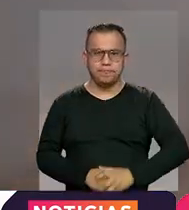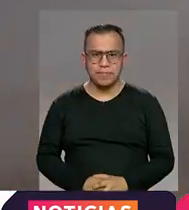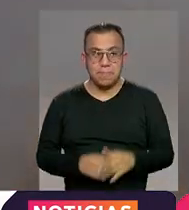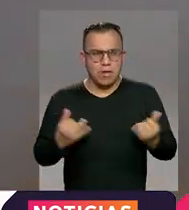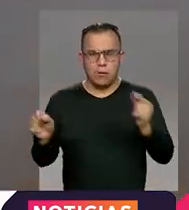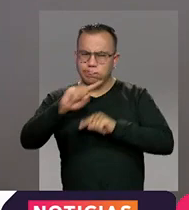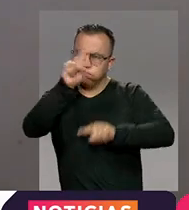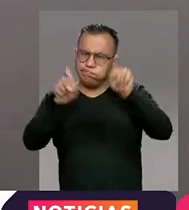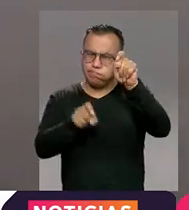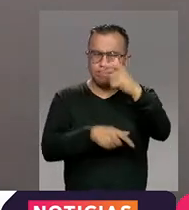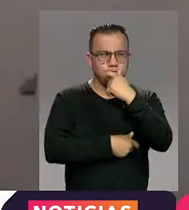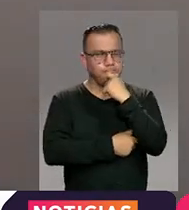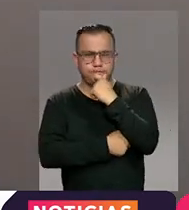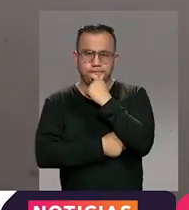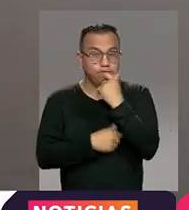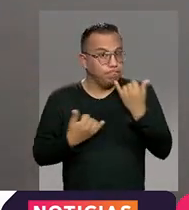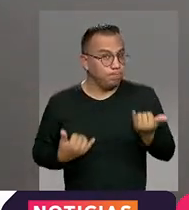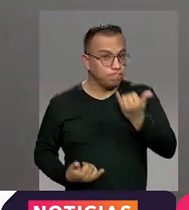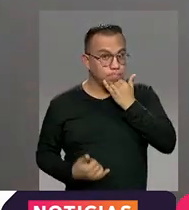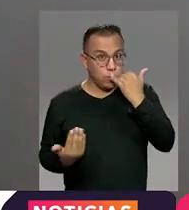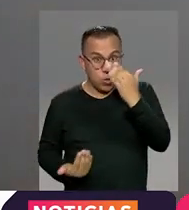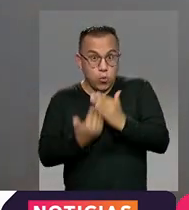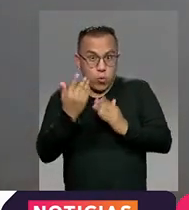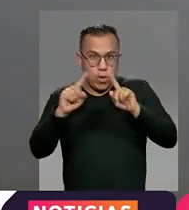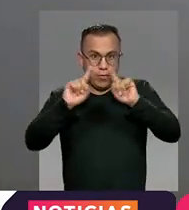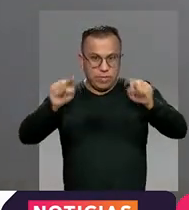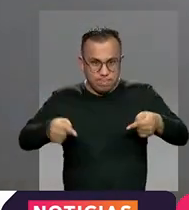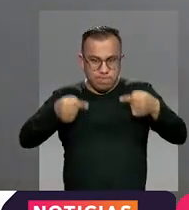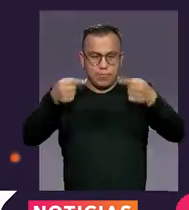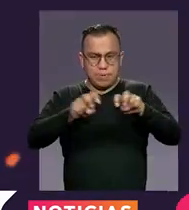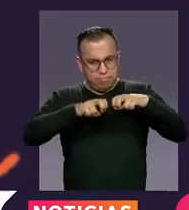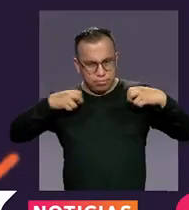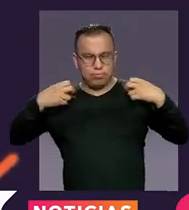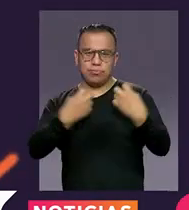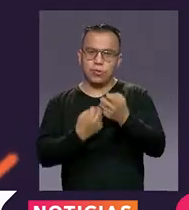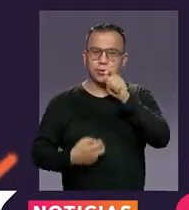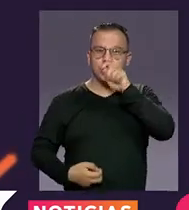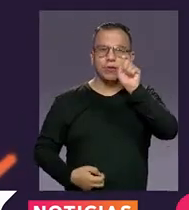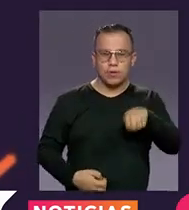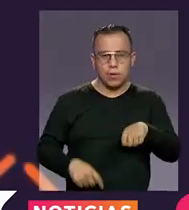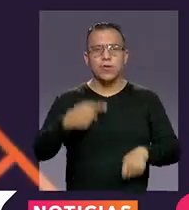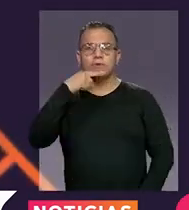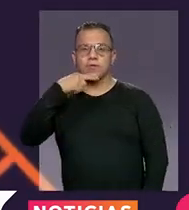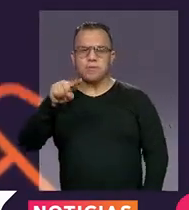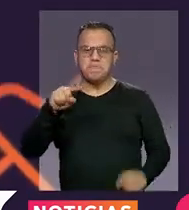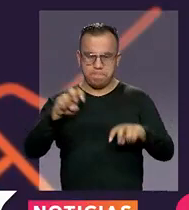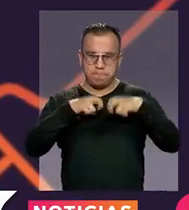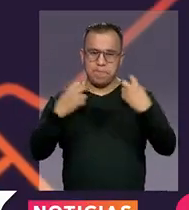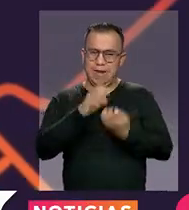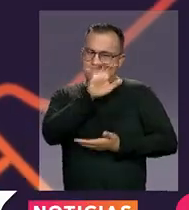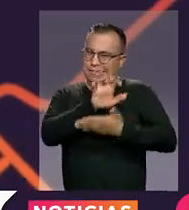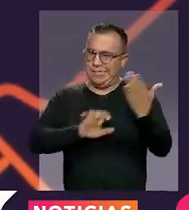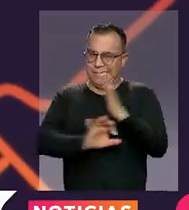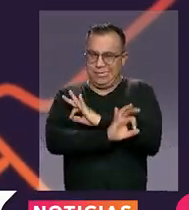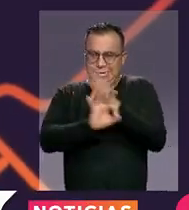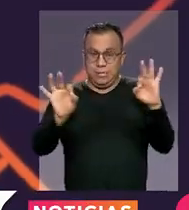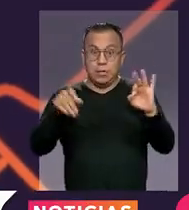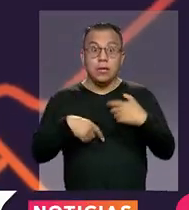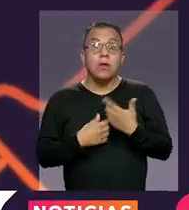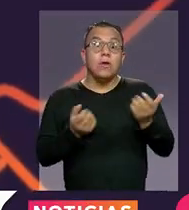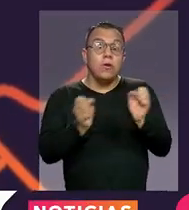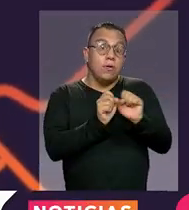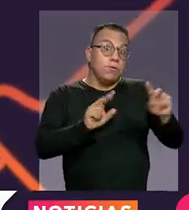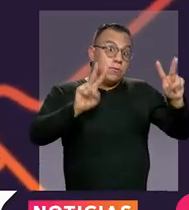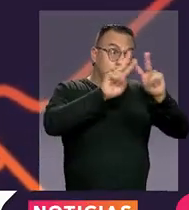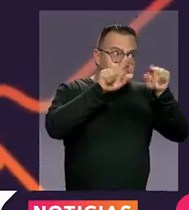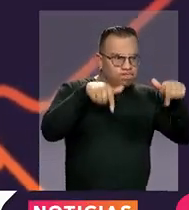la expectativa sobre lo que podría generar el nuevo encuentro de las delegaciones de Rusia y Ucrania para buscar un cese al fuego. Naciones Unidas